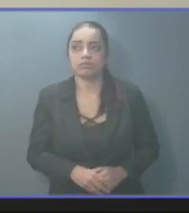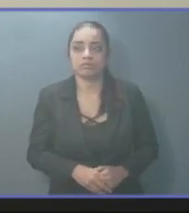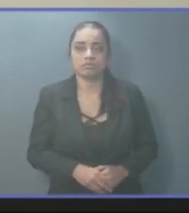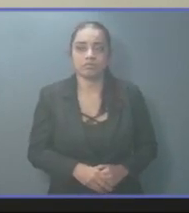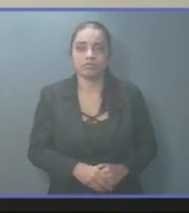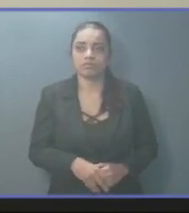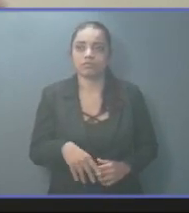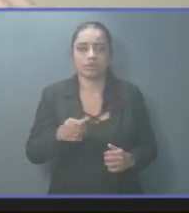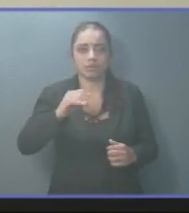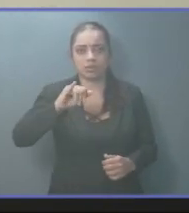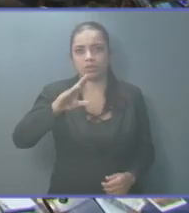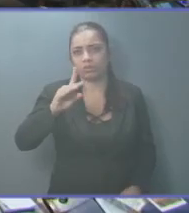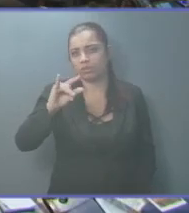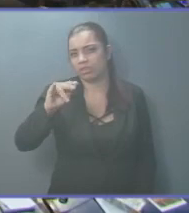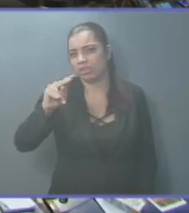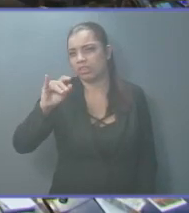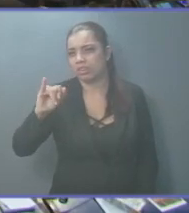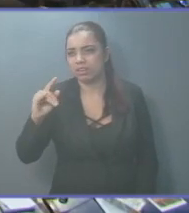gracias